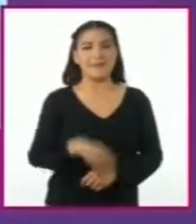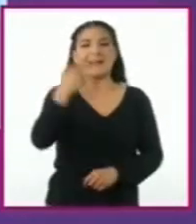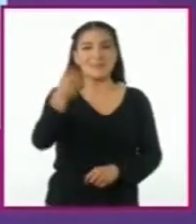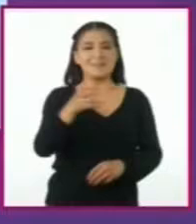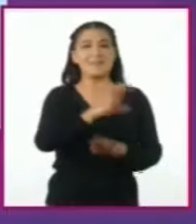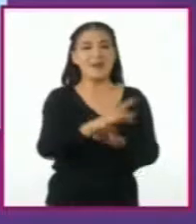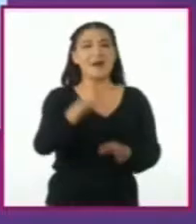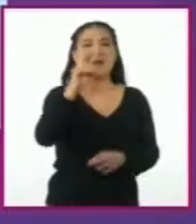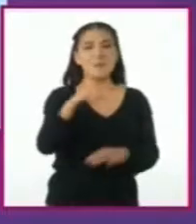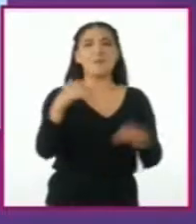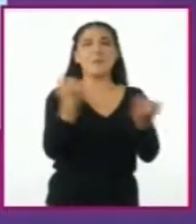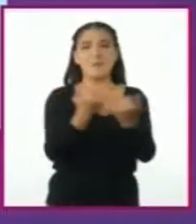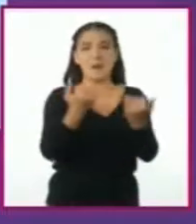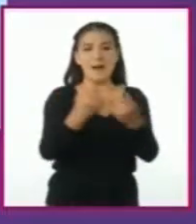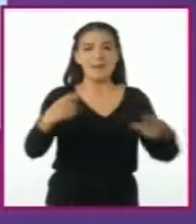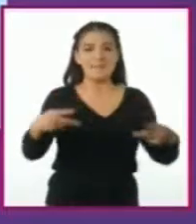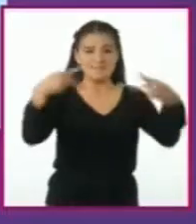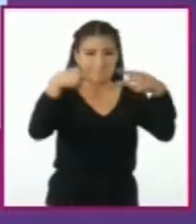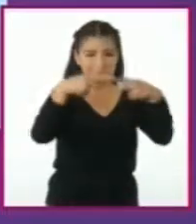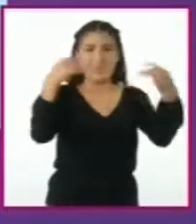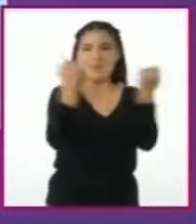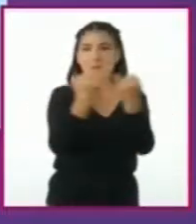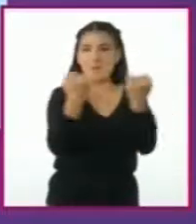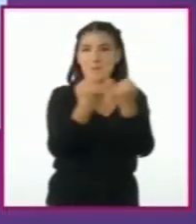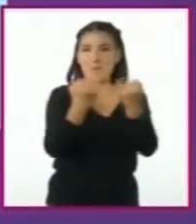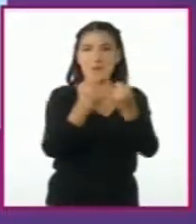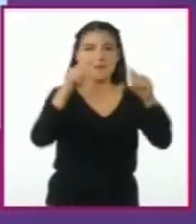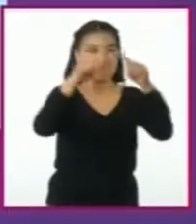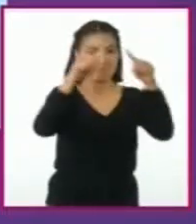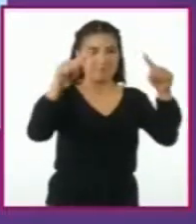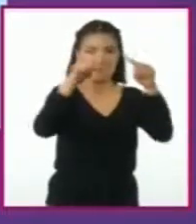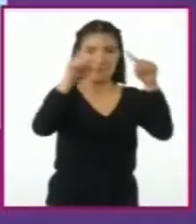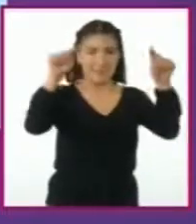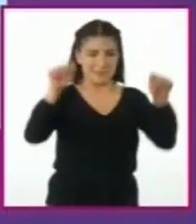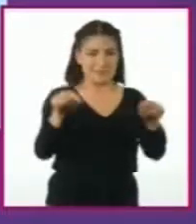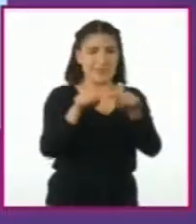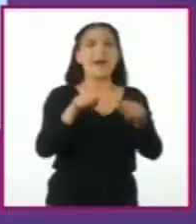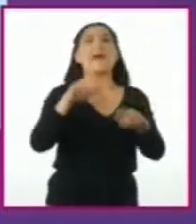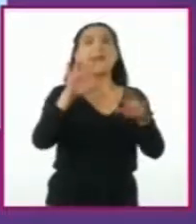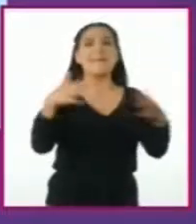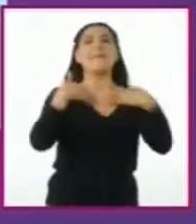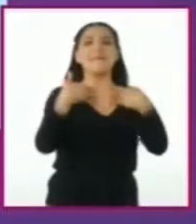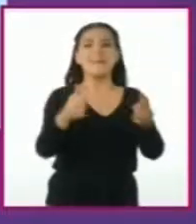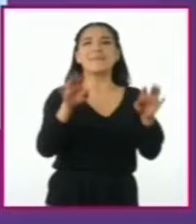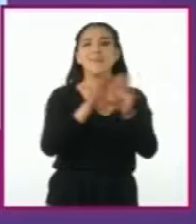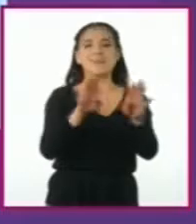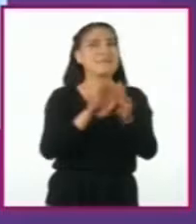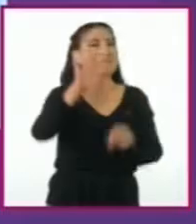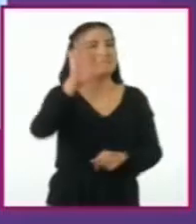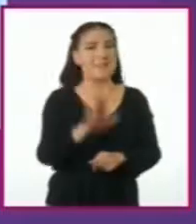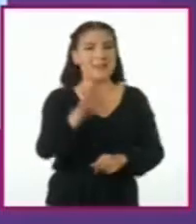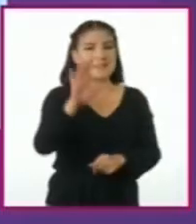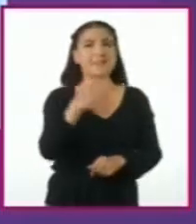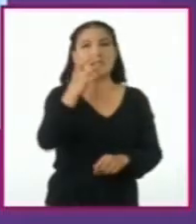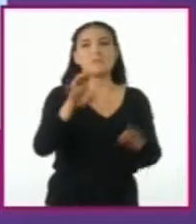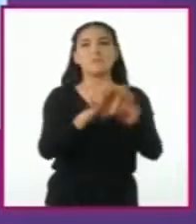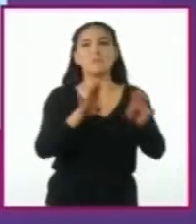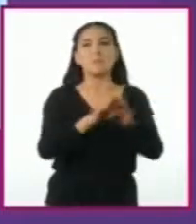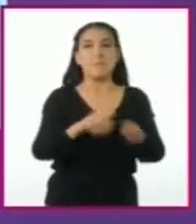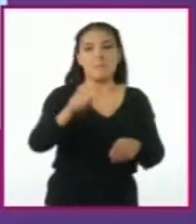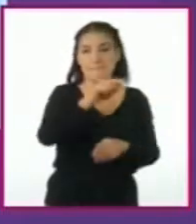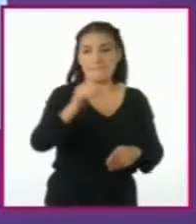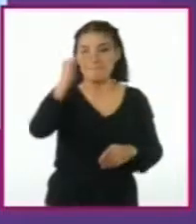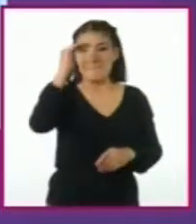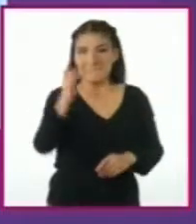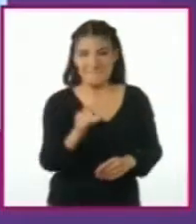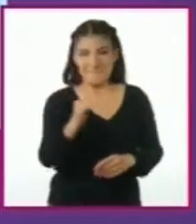2 ángulos iguales en 2 triángulos, el tercero de ellos es igual en ambos casos, pues es lo que resta para